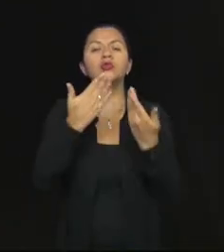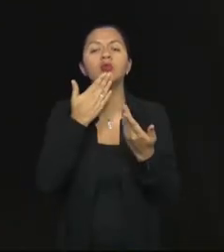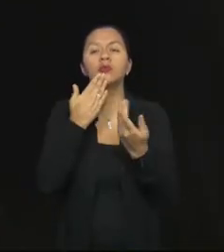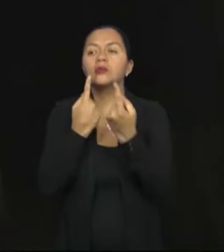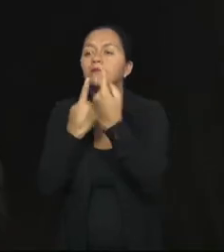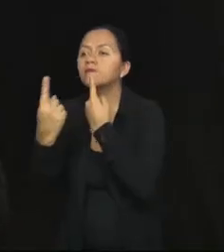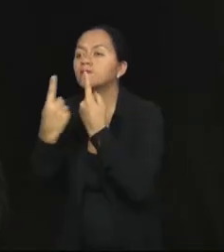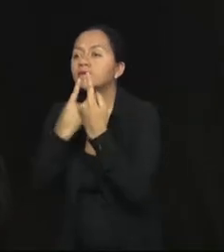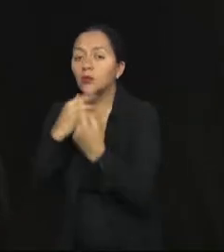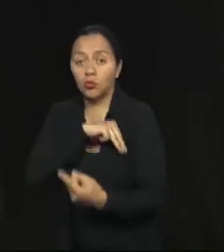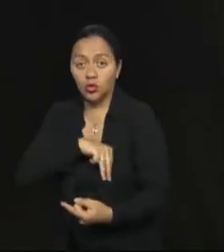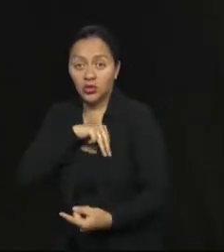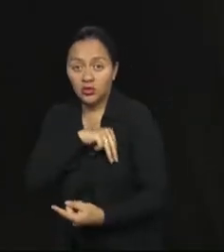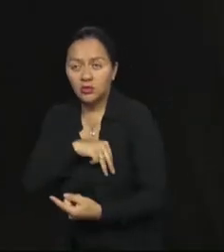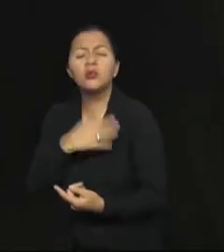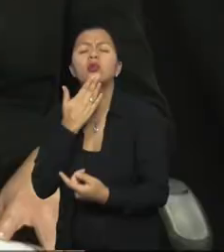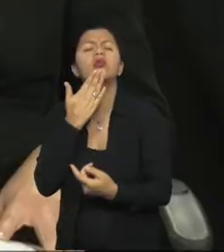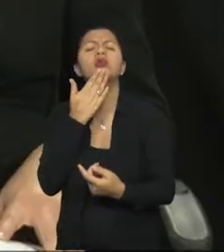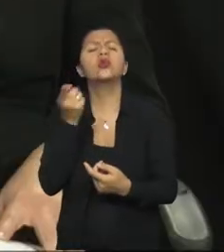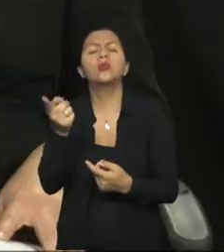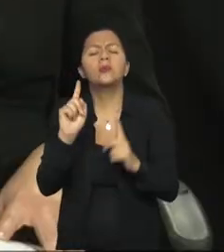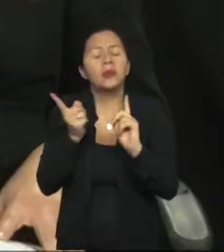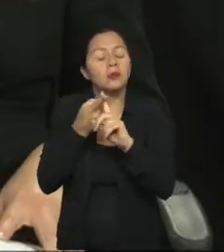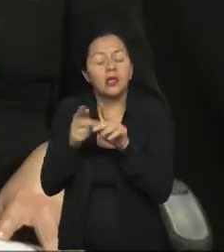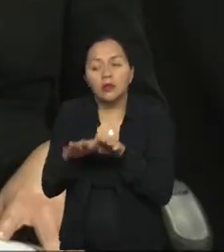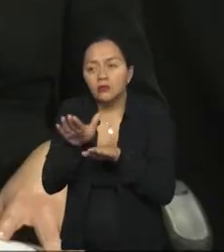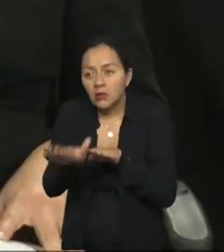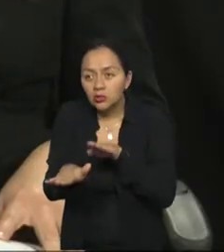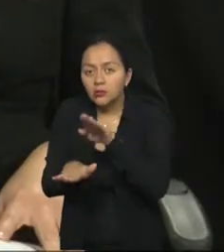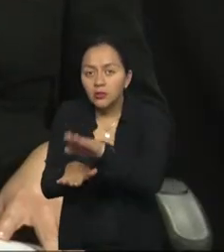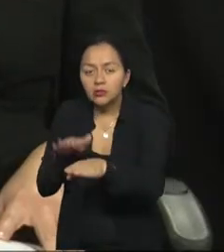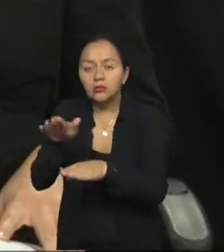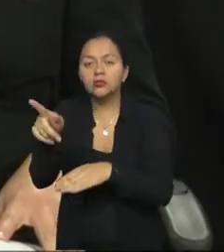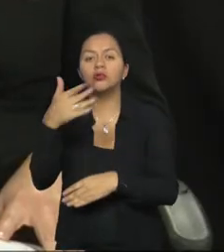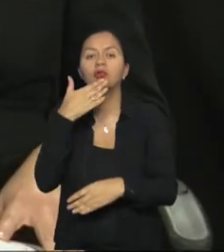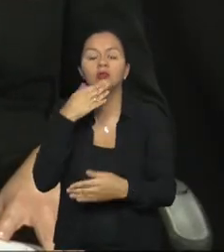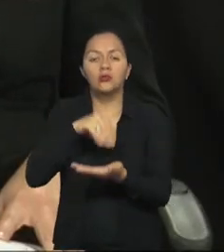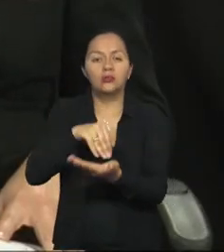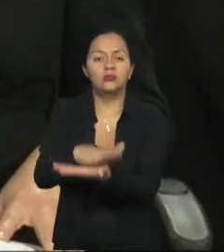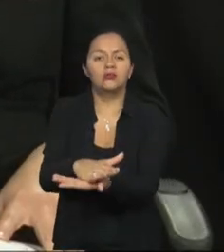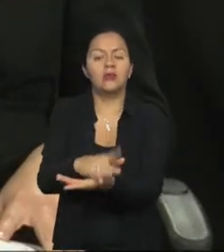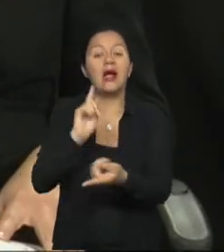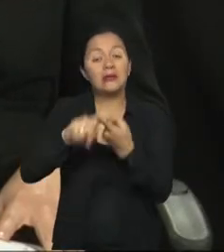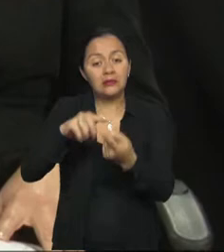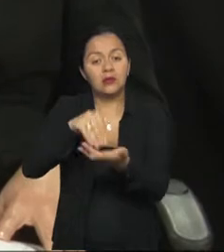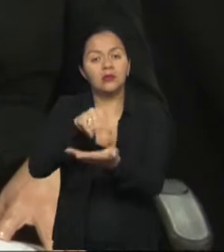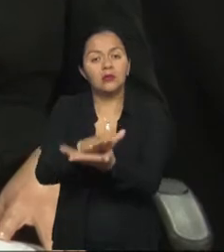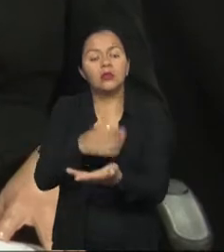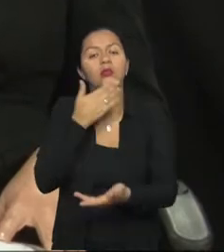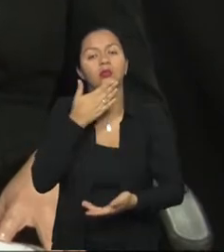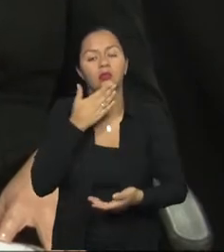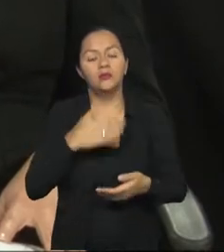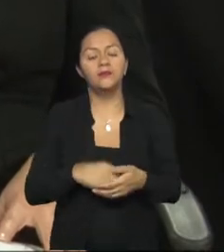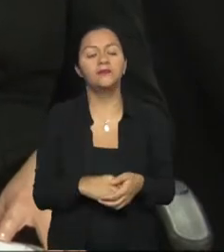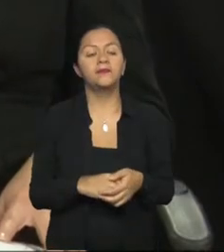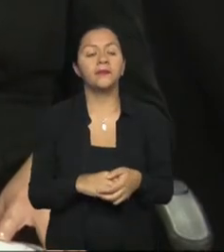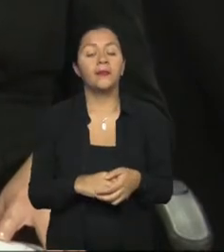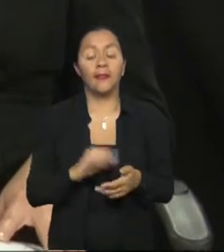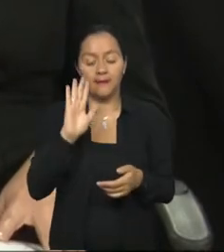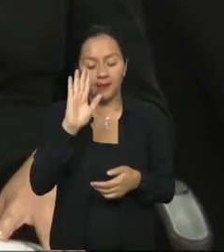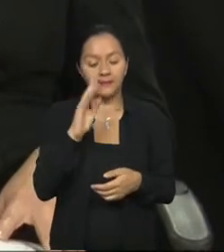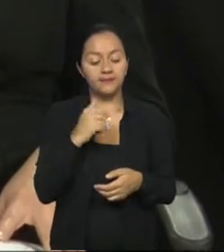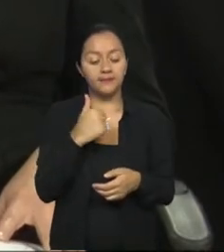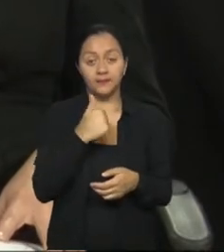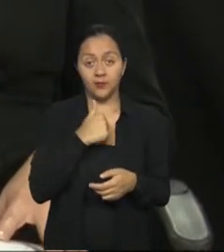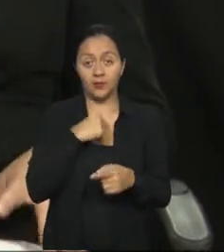con los gobiernos autónomos? ¿Cómo es ese camino que van ustedes labrando para poder llegar y ejecutar lo que viene a ser el RBC? Sí, bueno, cuando inicia